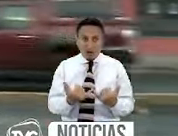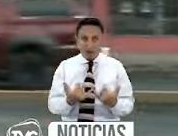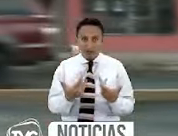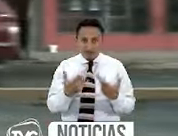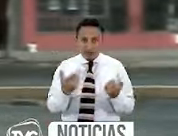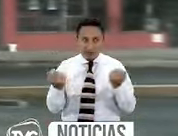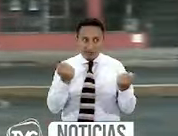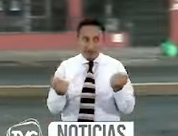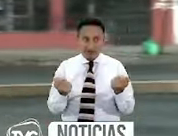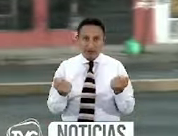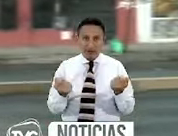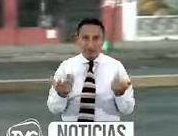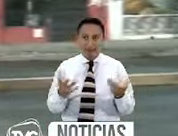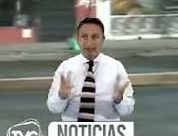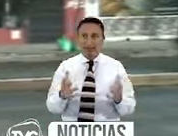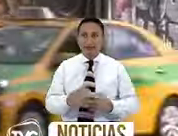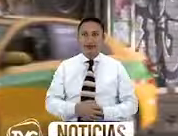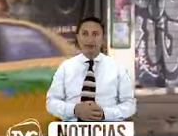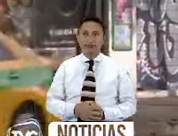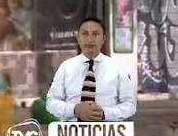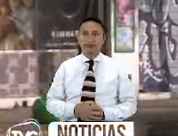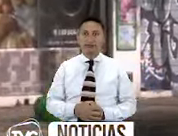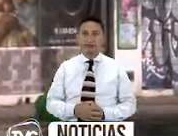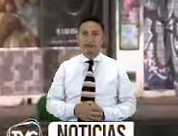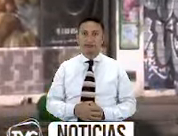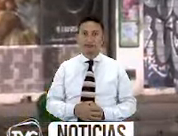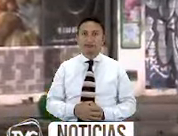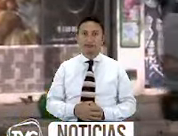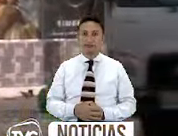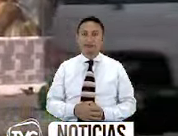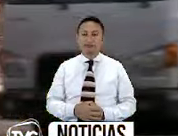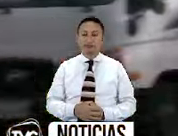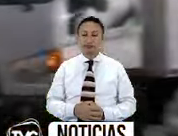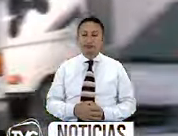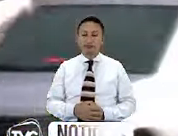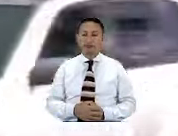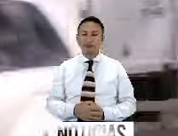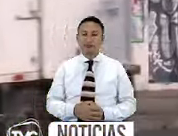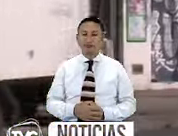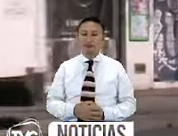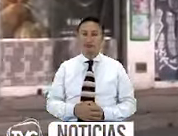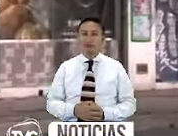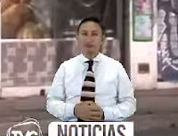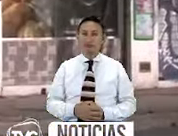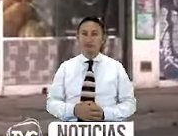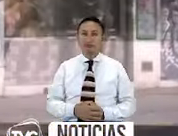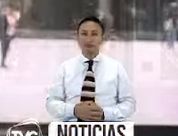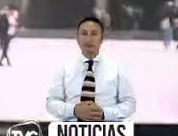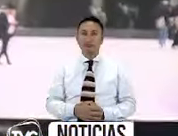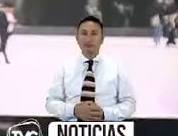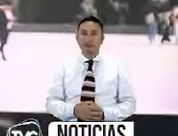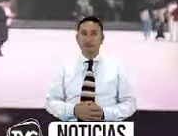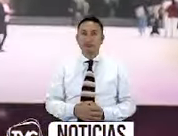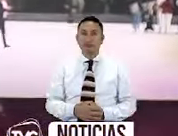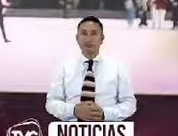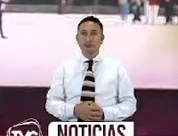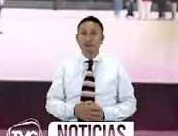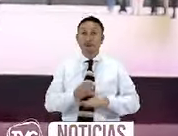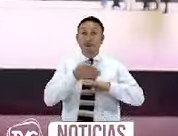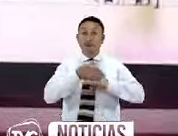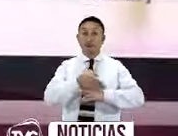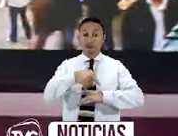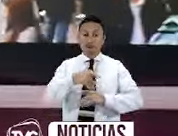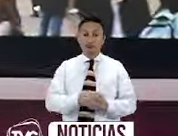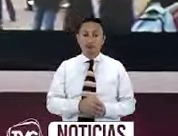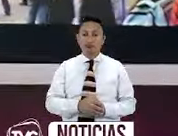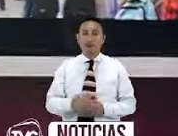los uniformados del circuito. Informó Marilyn Jaramillo. Más adelante, en un término no